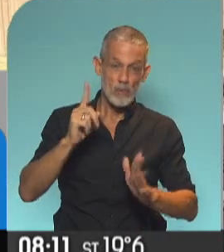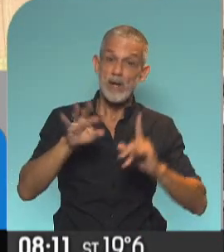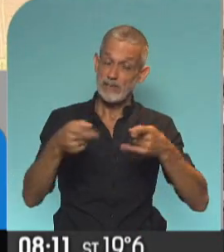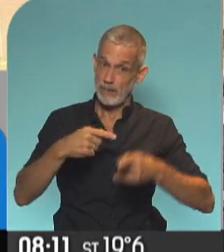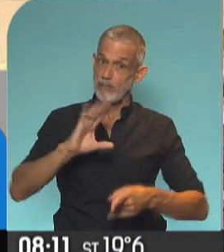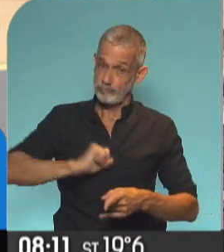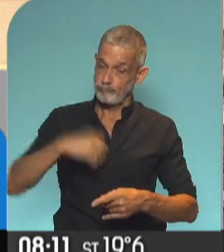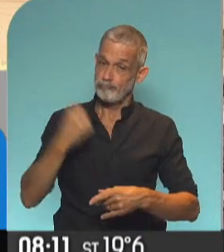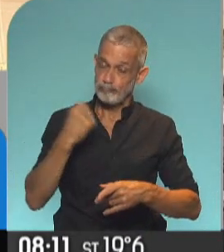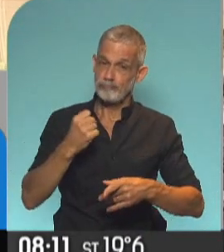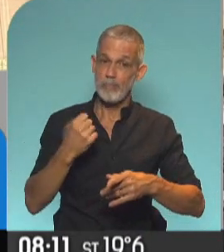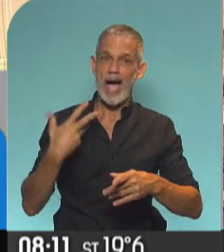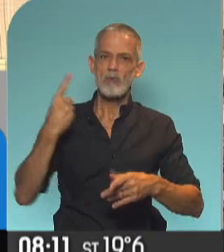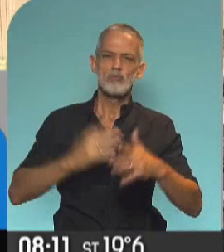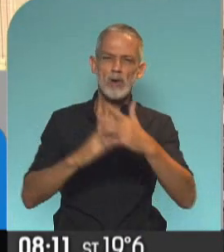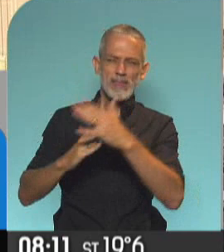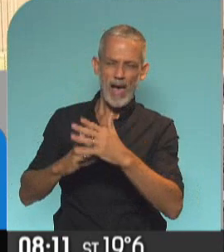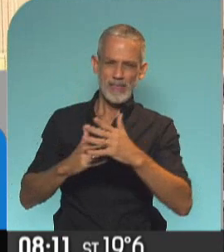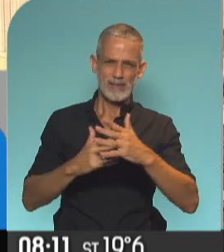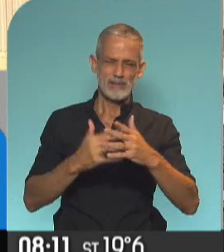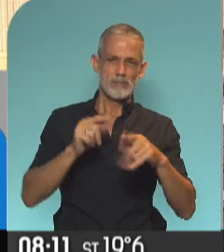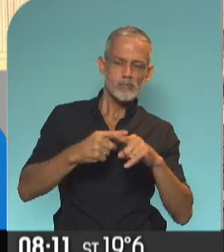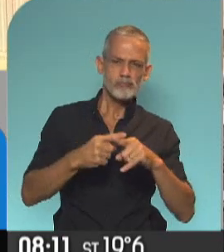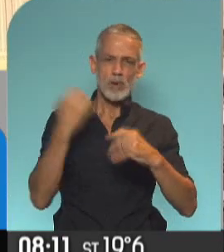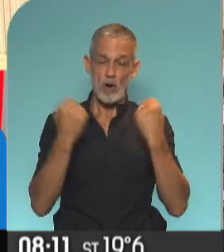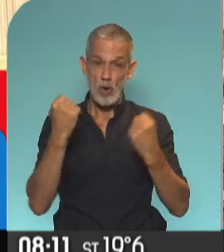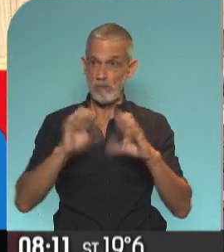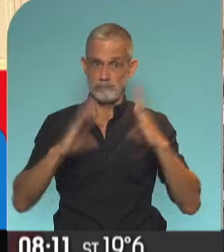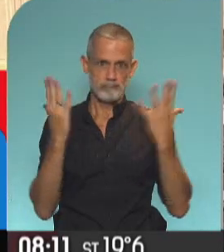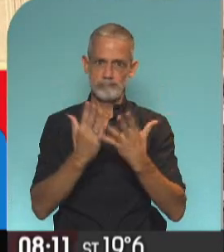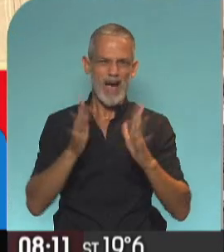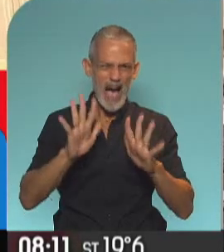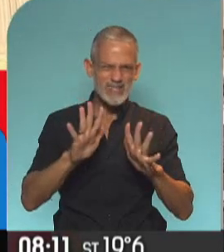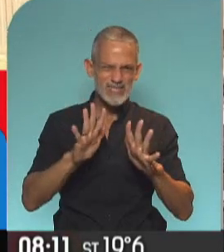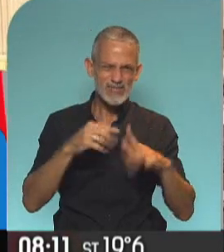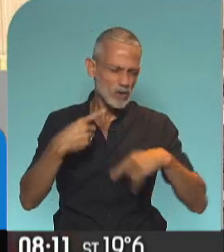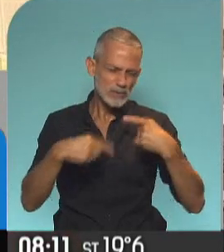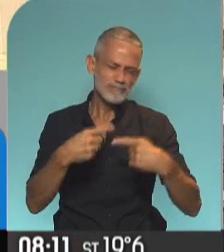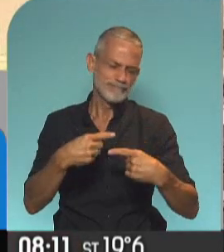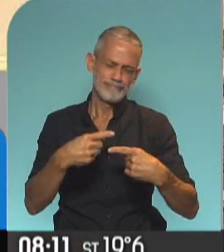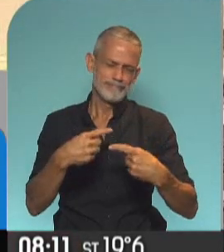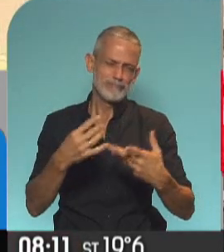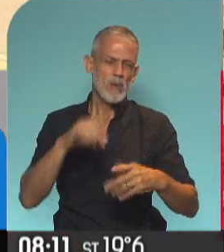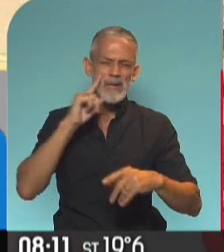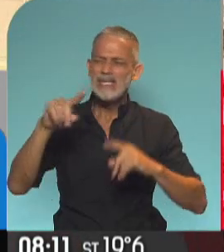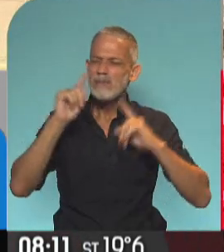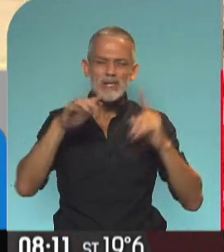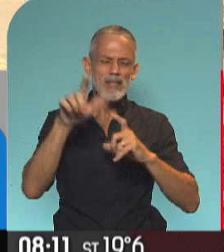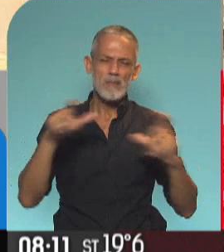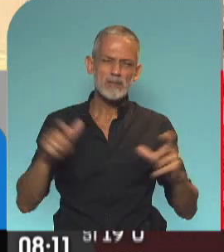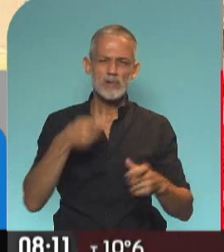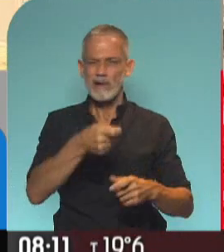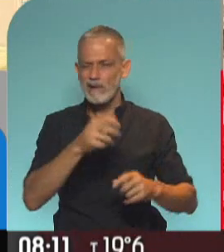autoridades políticas y económicas a nivel mundial, de que no se puede seguir así, donde miles y miles son